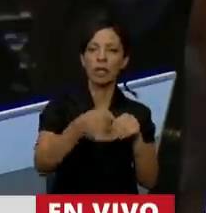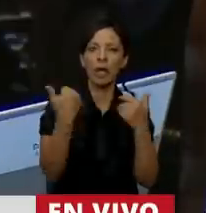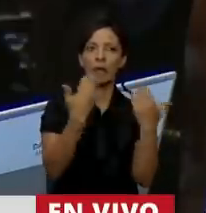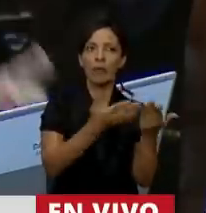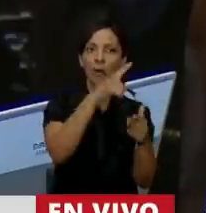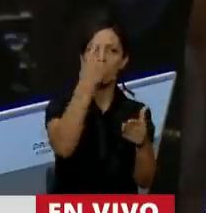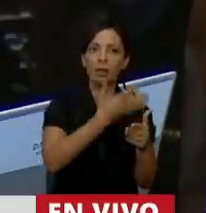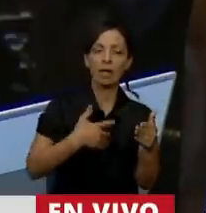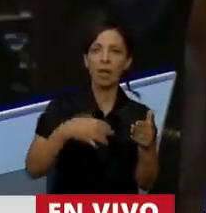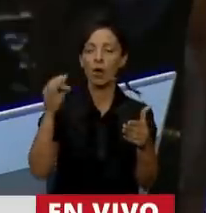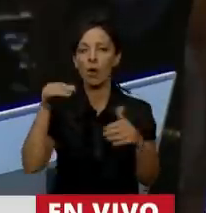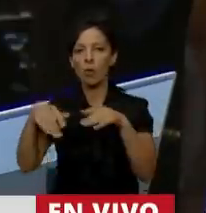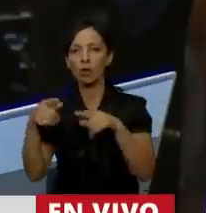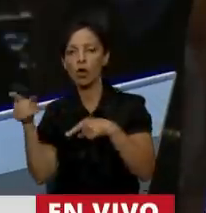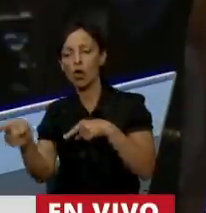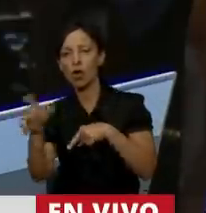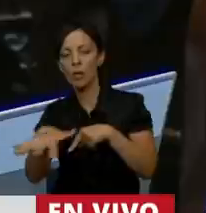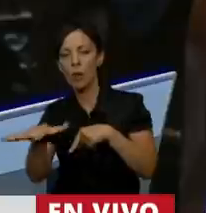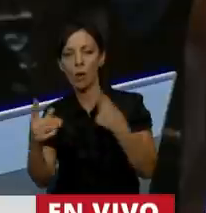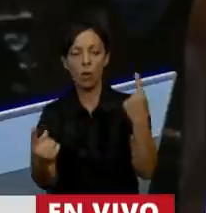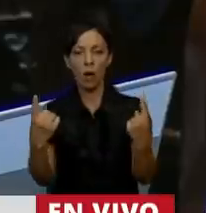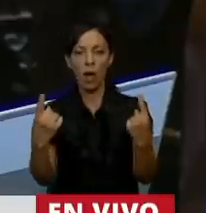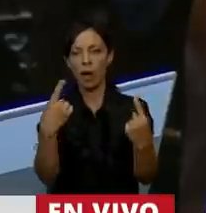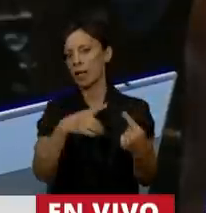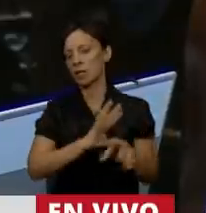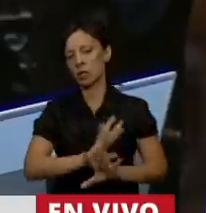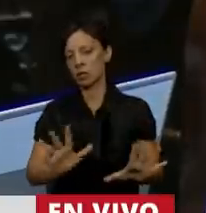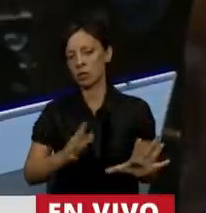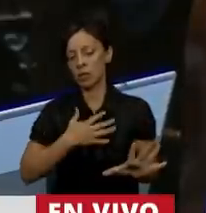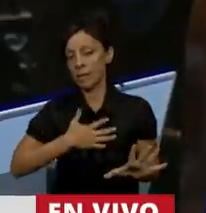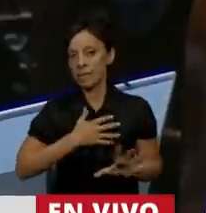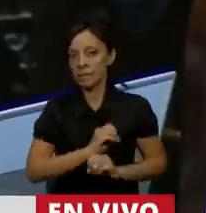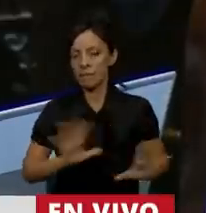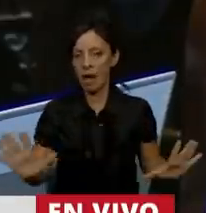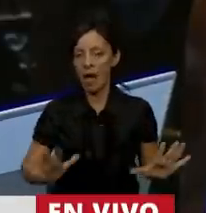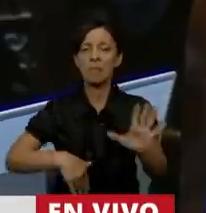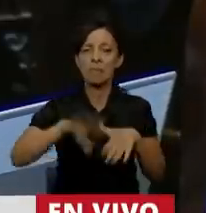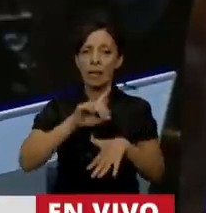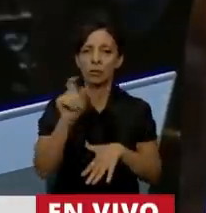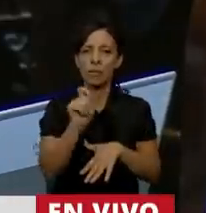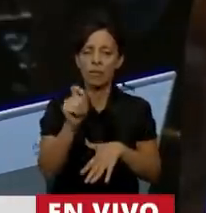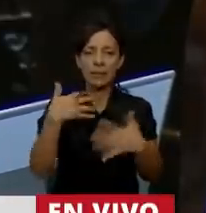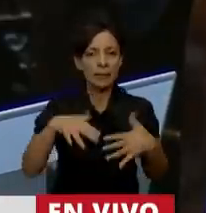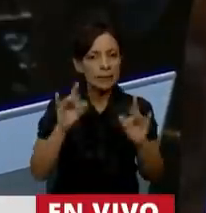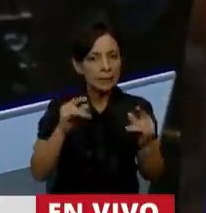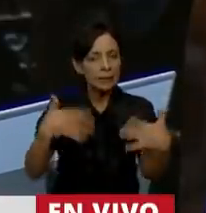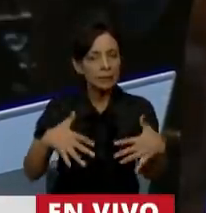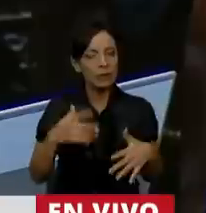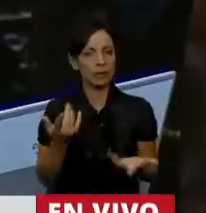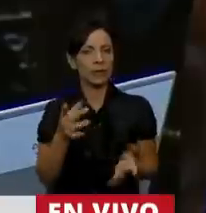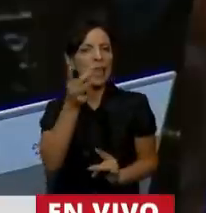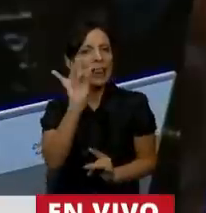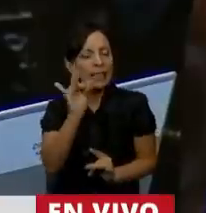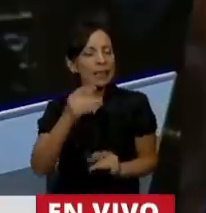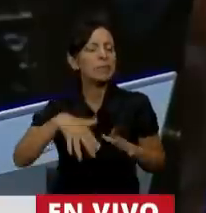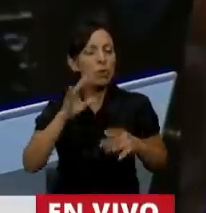gobierno o votar en contra de lo que quiere su pueblo. Eso es perverso, y sobre todo en un mes tan caro para todos los argentinos como es